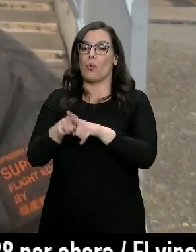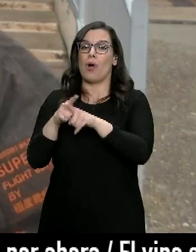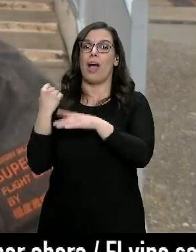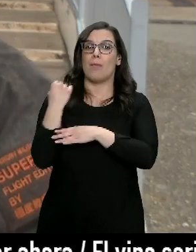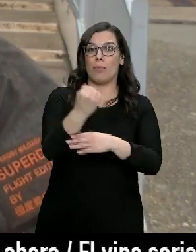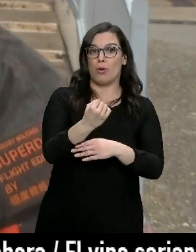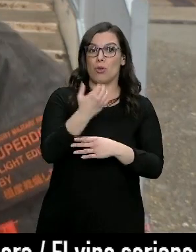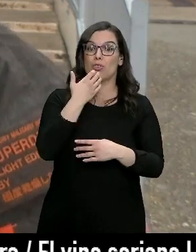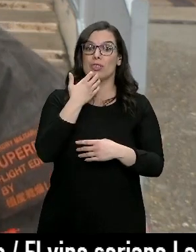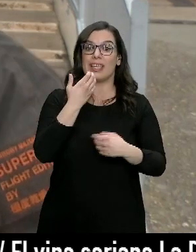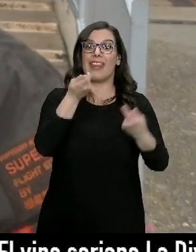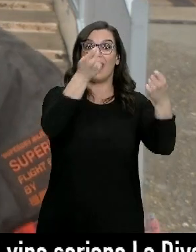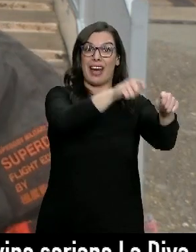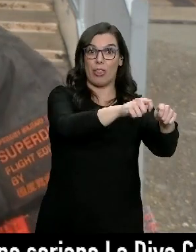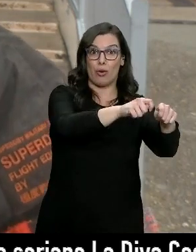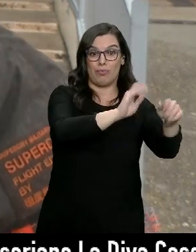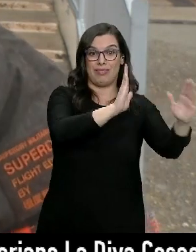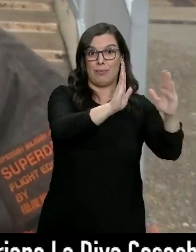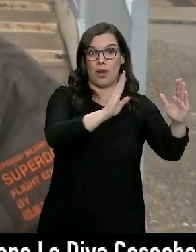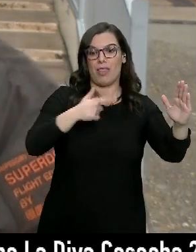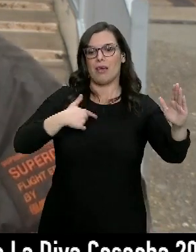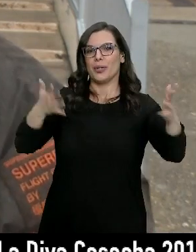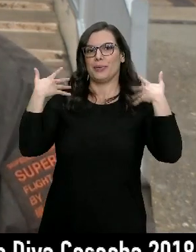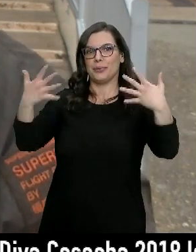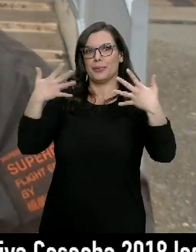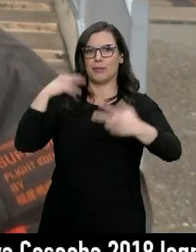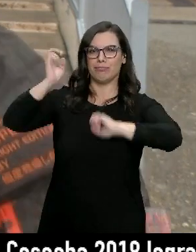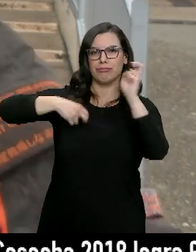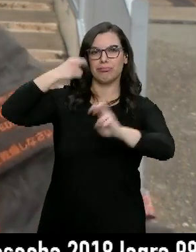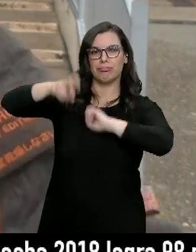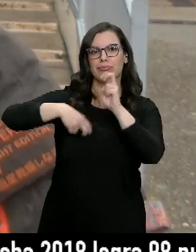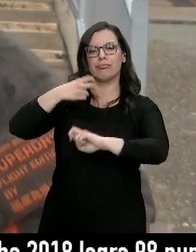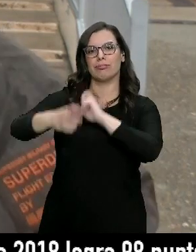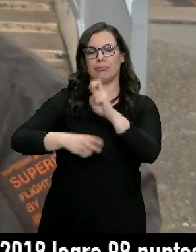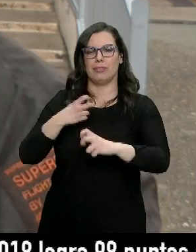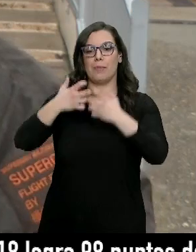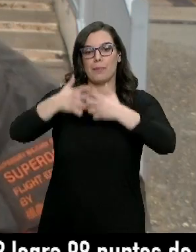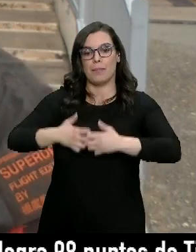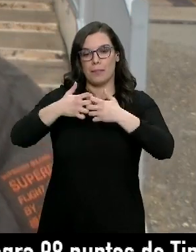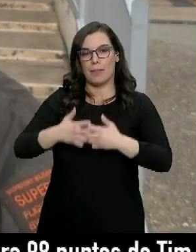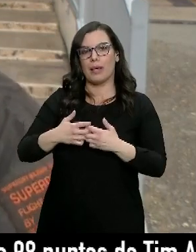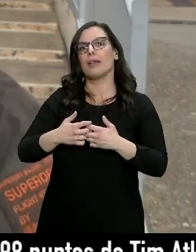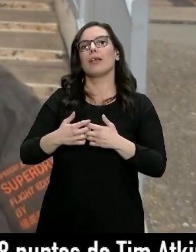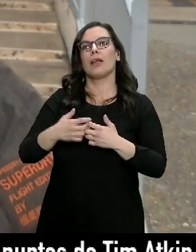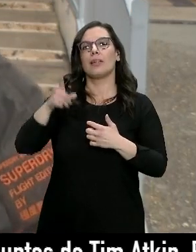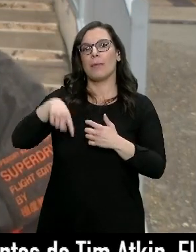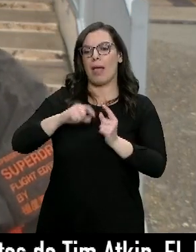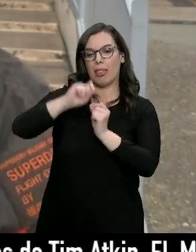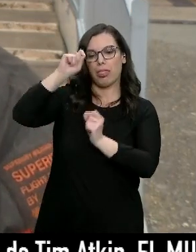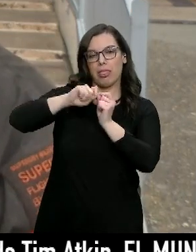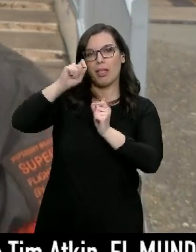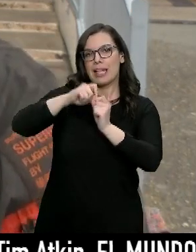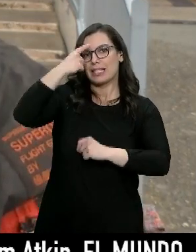tiempo que las ventanas están cerradas, pues nos garantizamos que ese aire se está filtrando y además son unas máquinas que vienen con unos dispositivos que miden